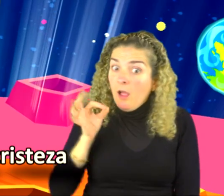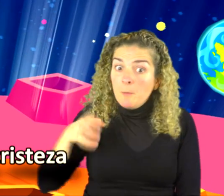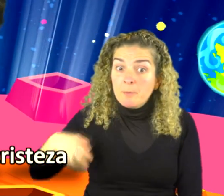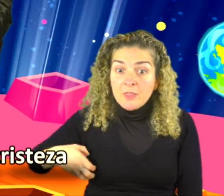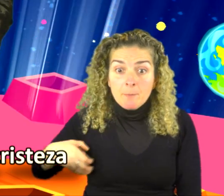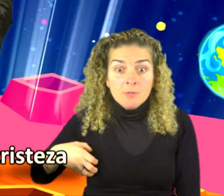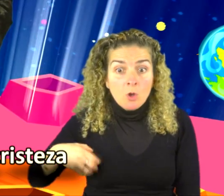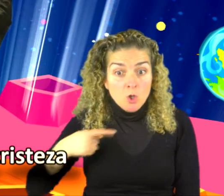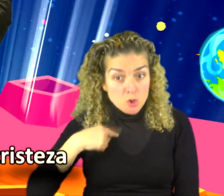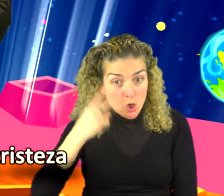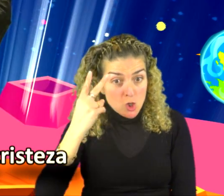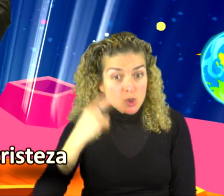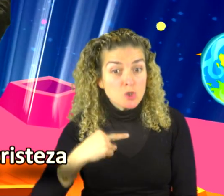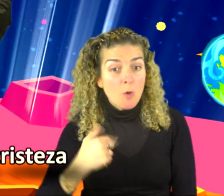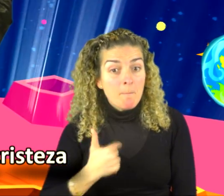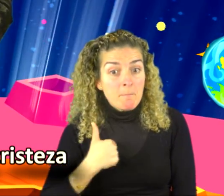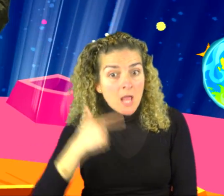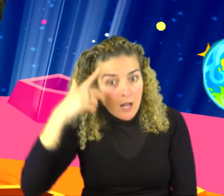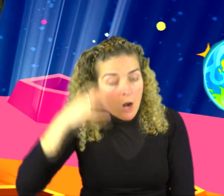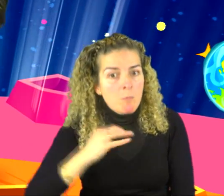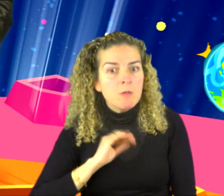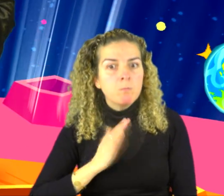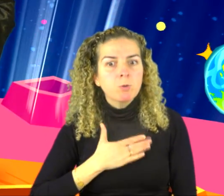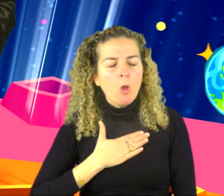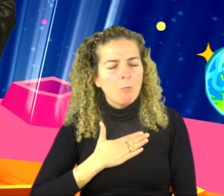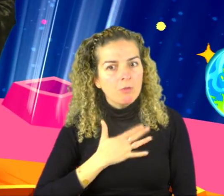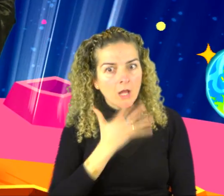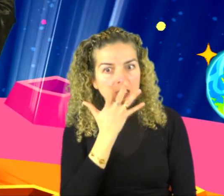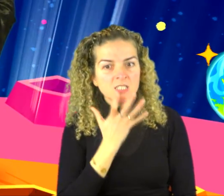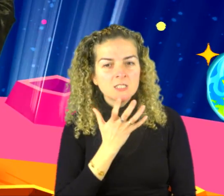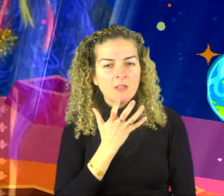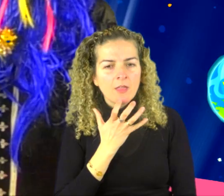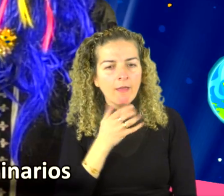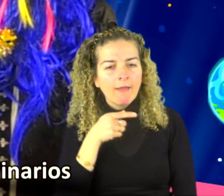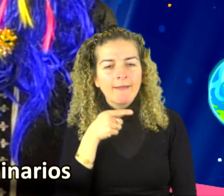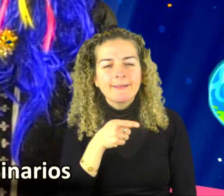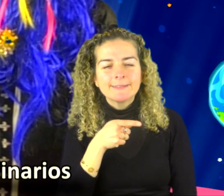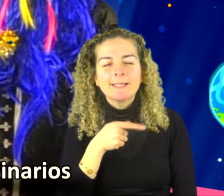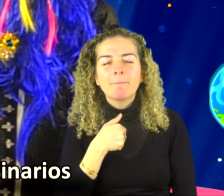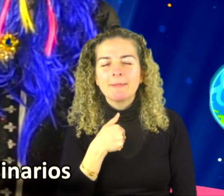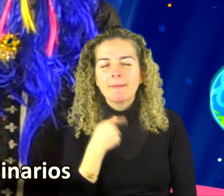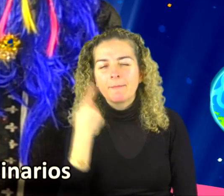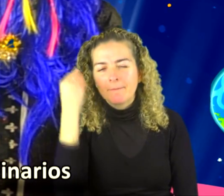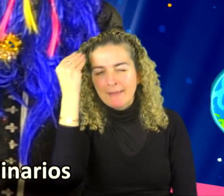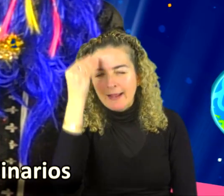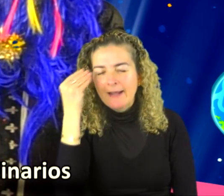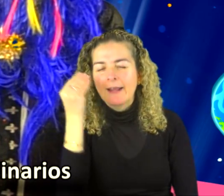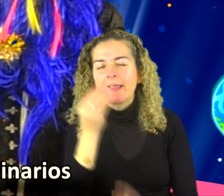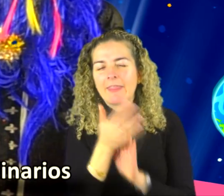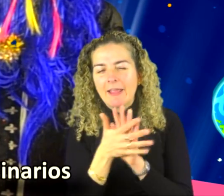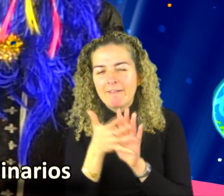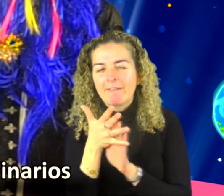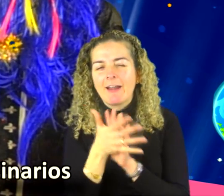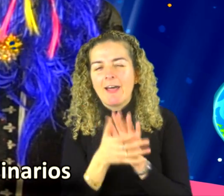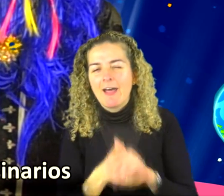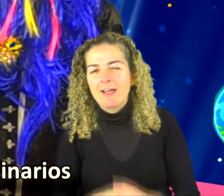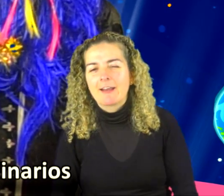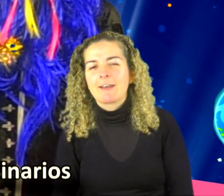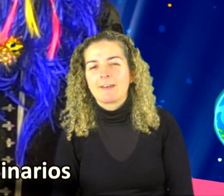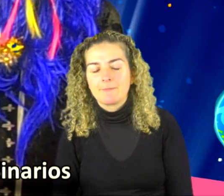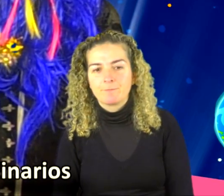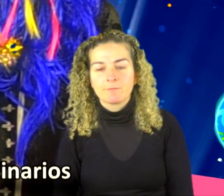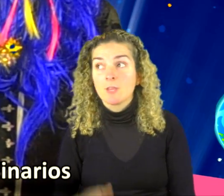que me creo esta verdadera tristeza. Está en mi forma de hablar. ¿Sabes, María? Aquí vive uno de los seres más